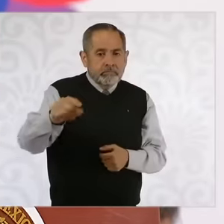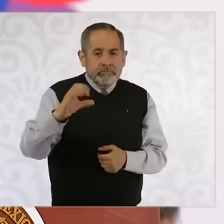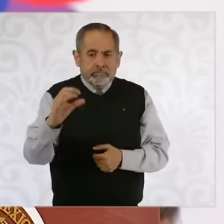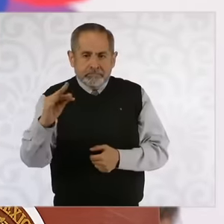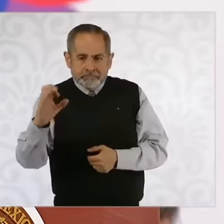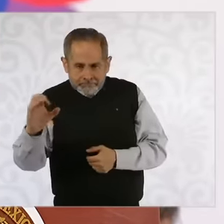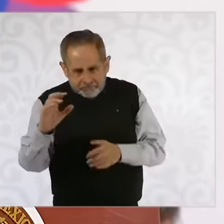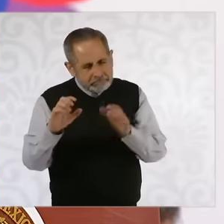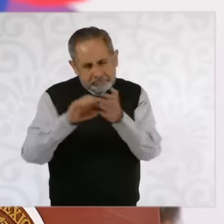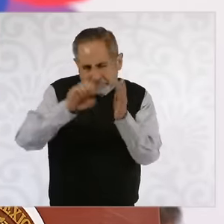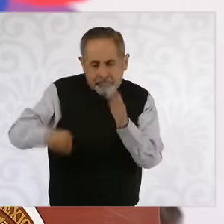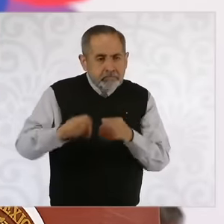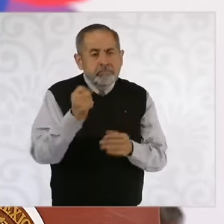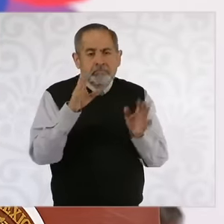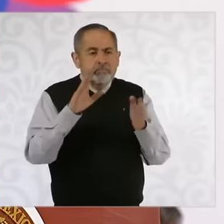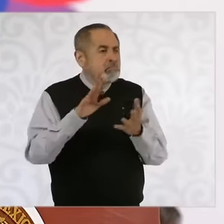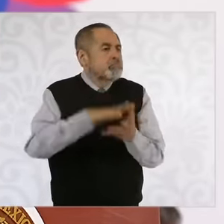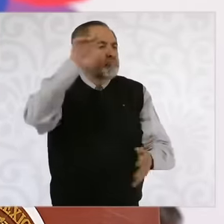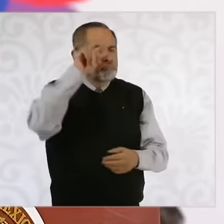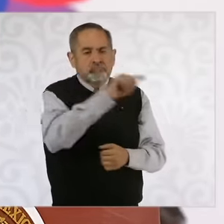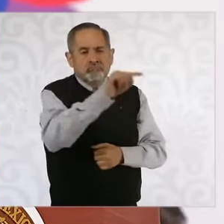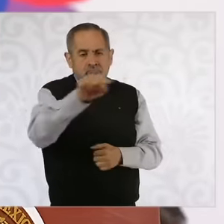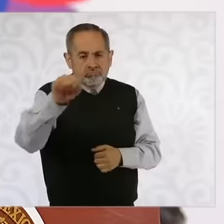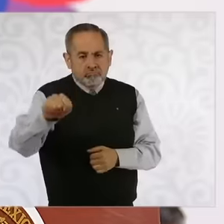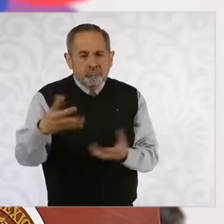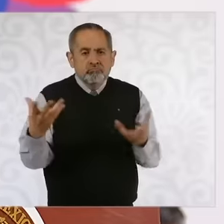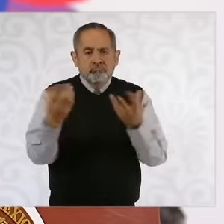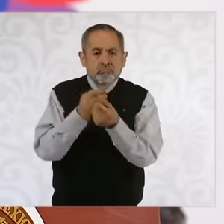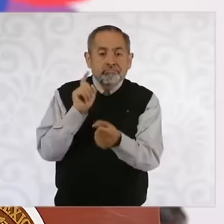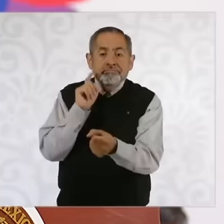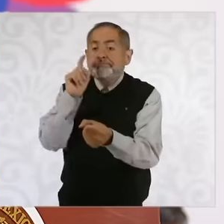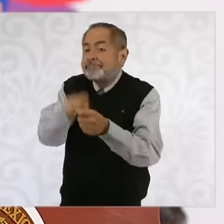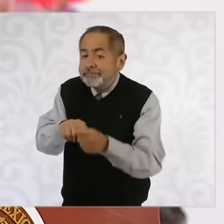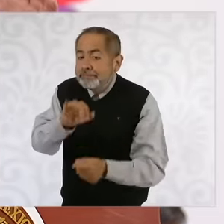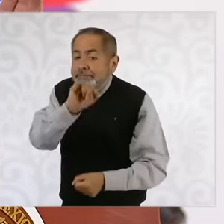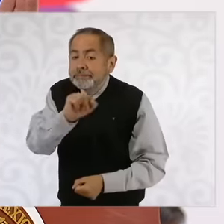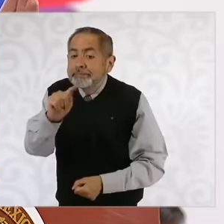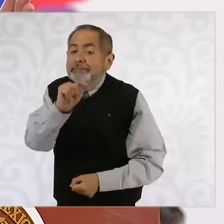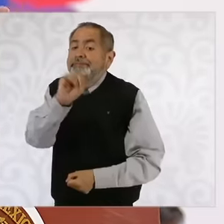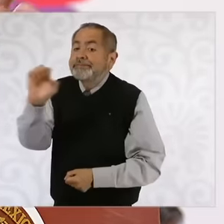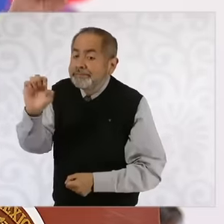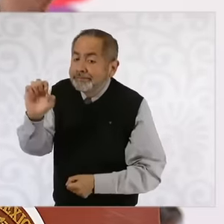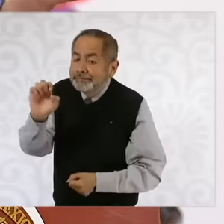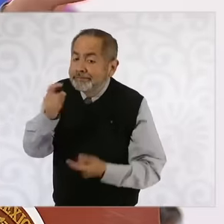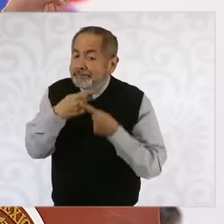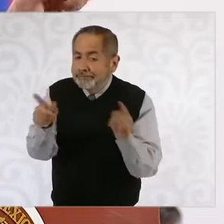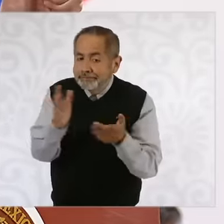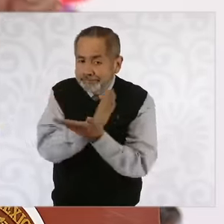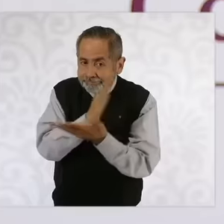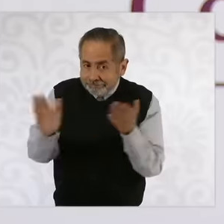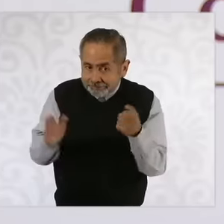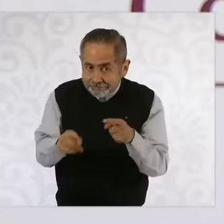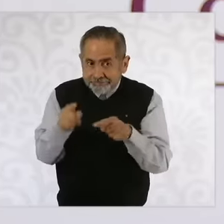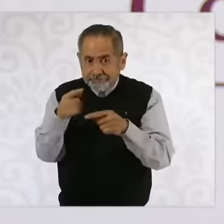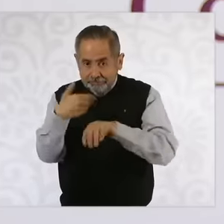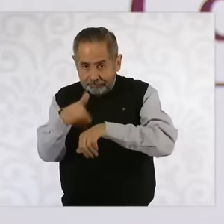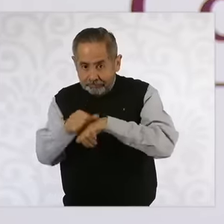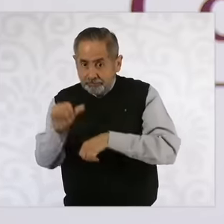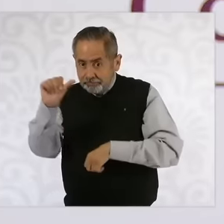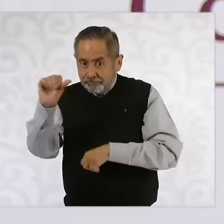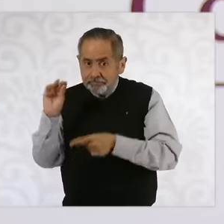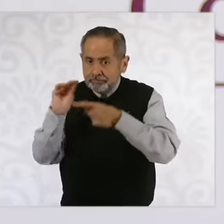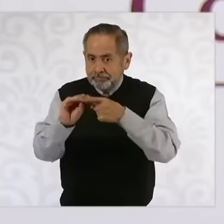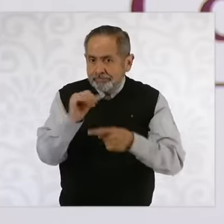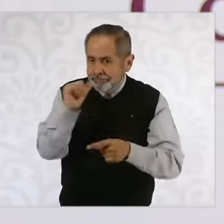pero generalmente los organismos públicos tienen cotización al ISSSTE, y eso del apartado A no está contabilizado en este crecimiento.